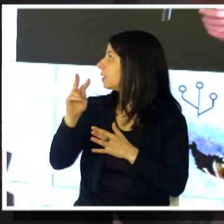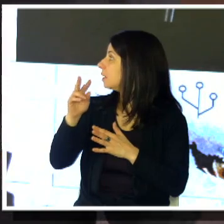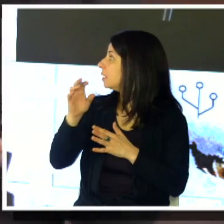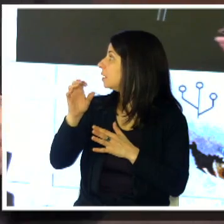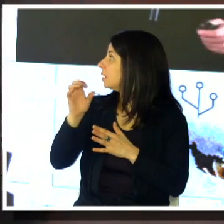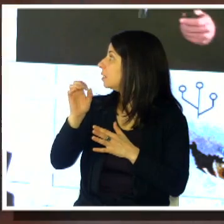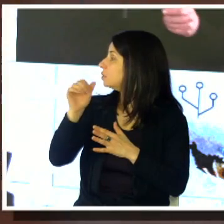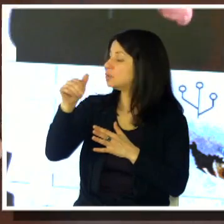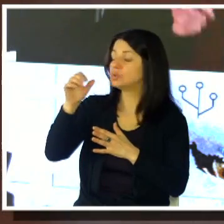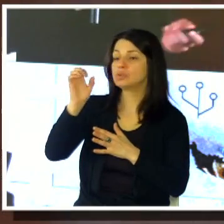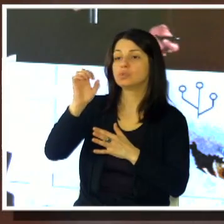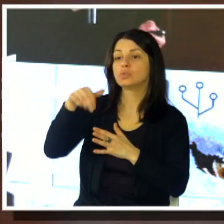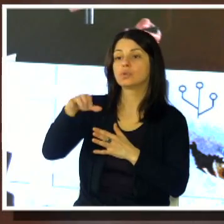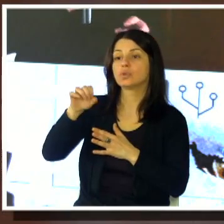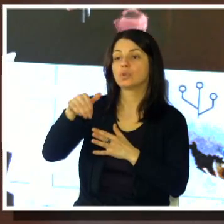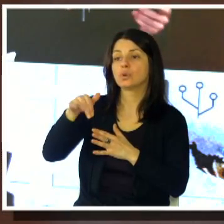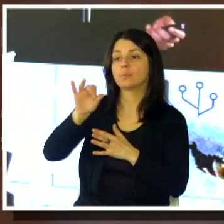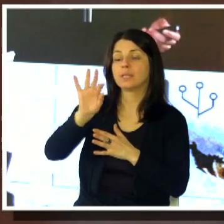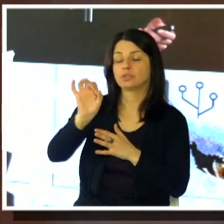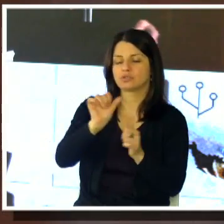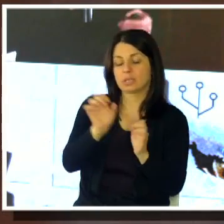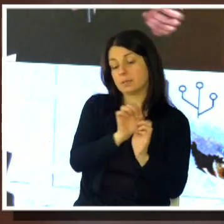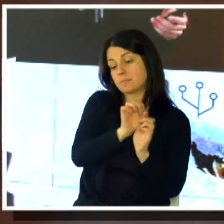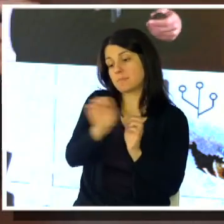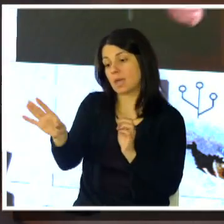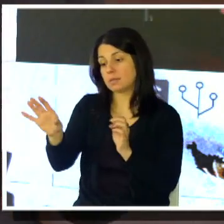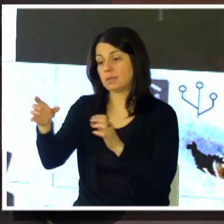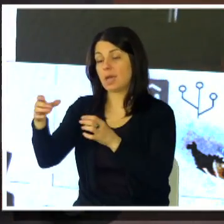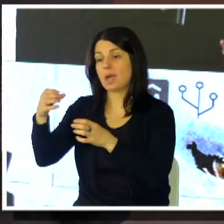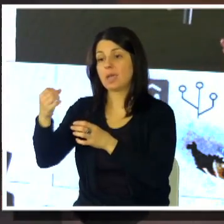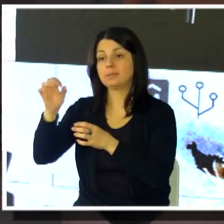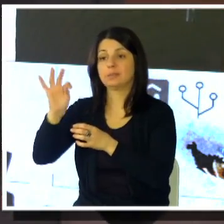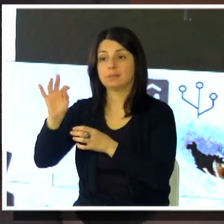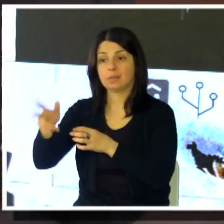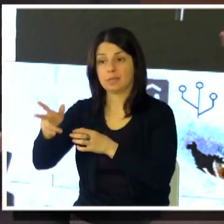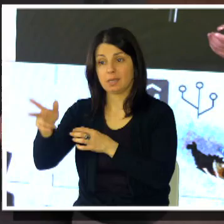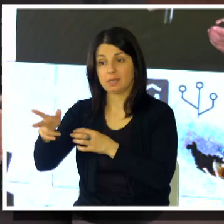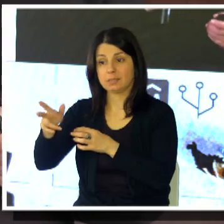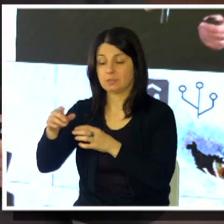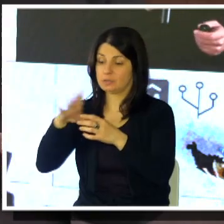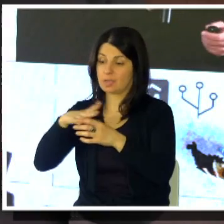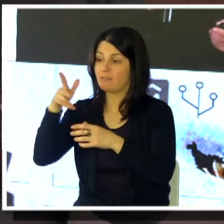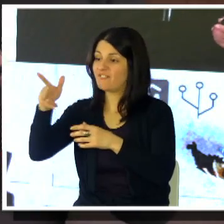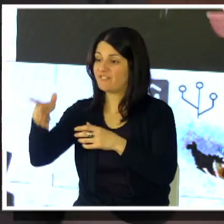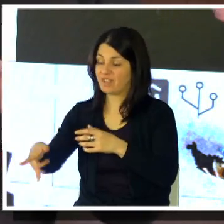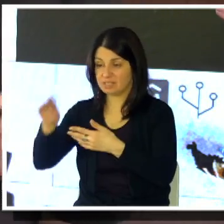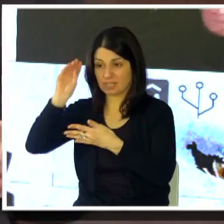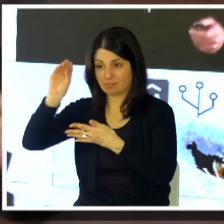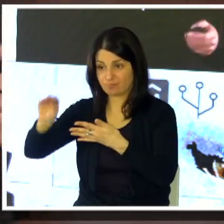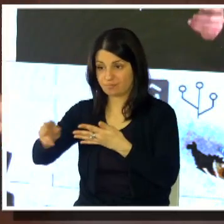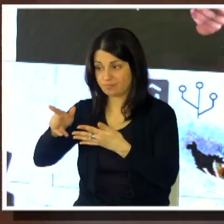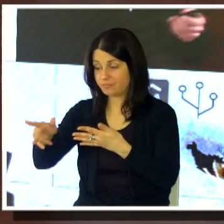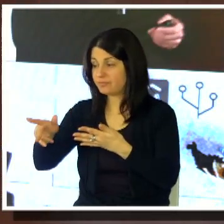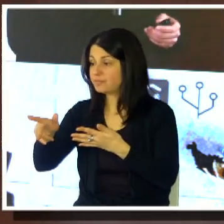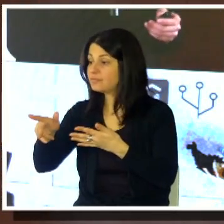Lo que hace es va hacia el STH y a través de un rango de fechas que le ponemos y